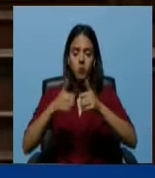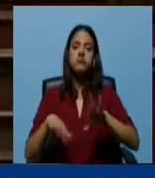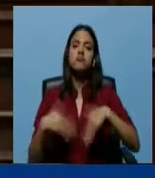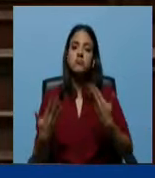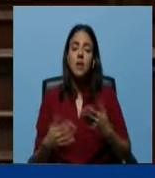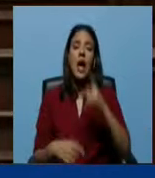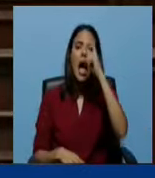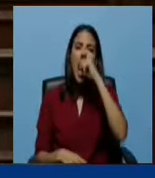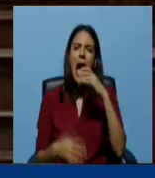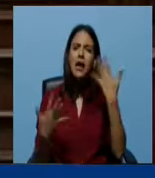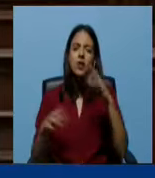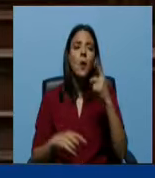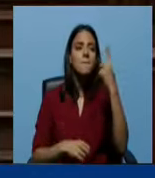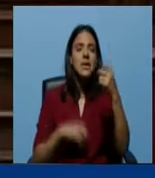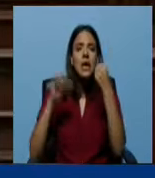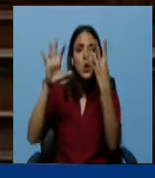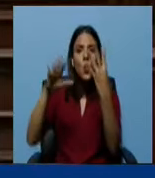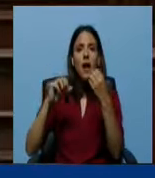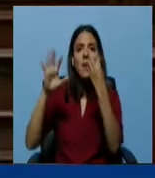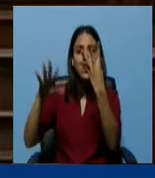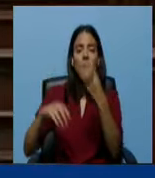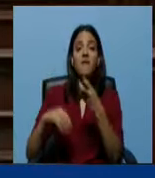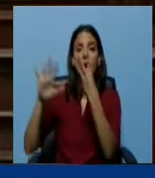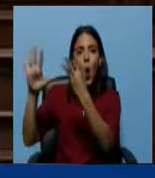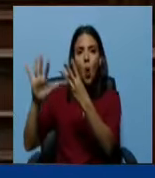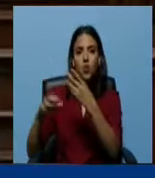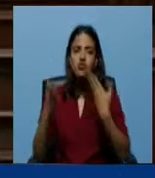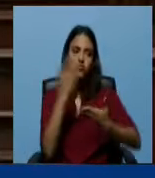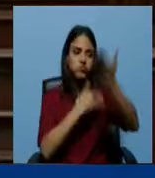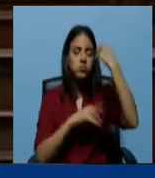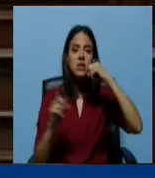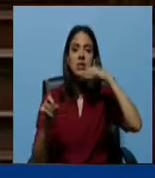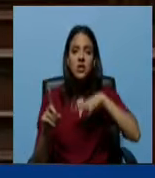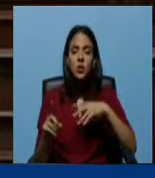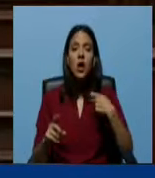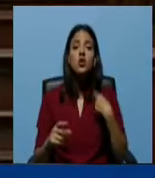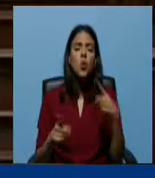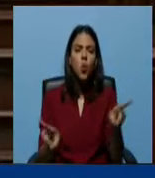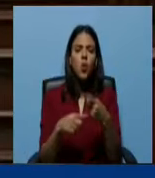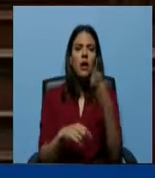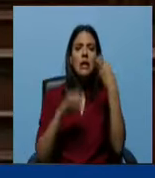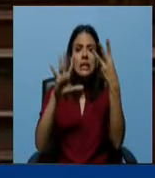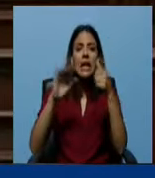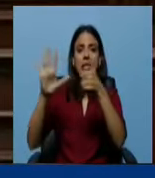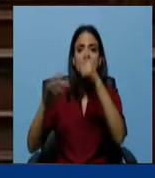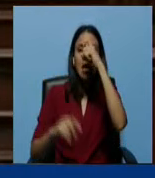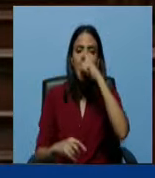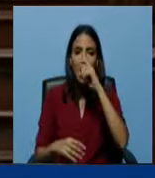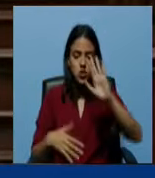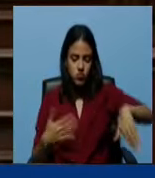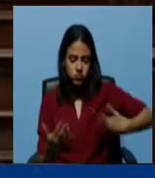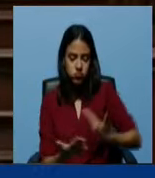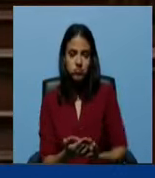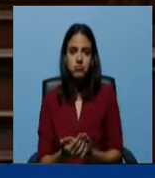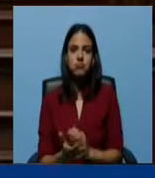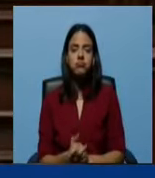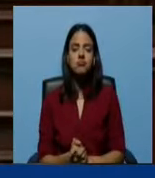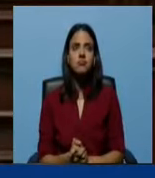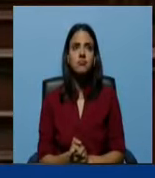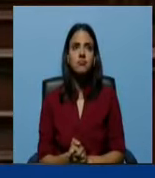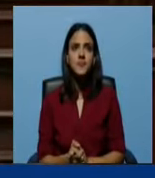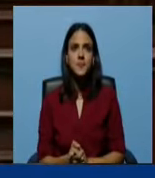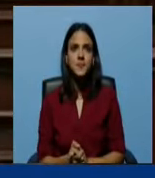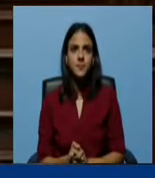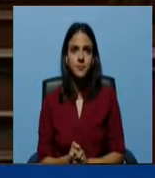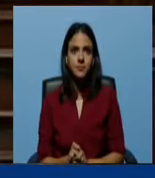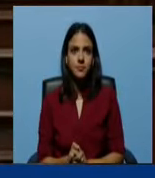Era el año 1998. Yo ese año cumplí 36 años. ¿Verdad?